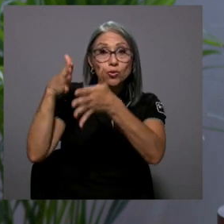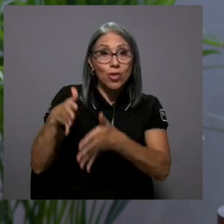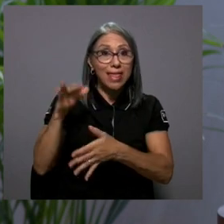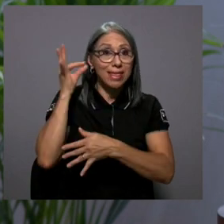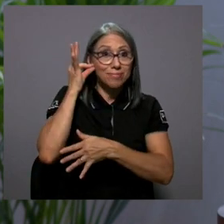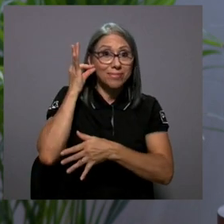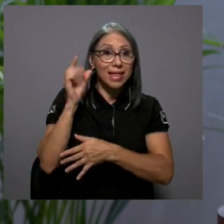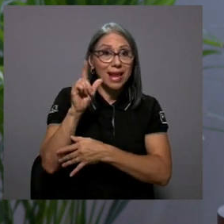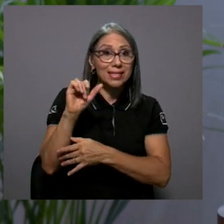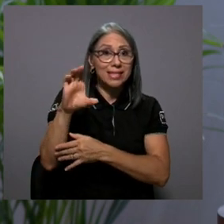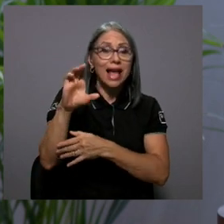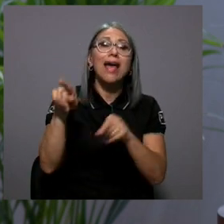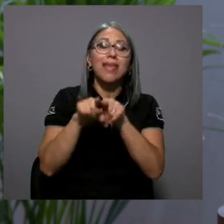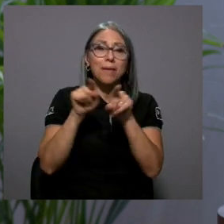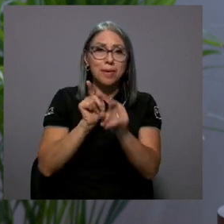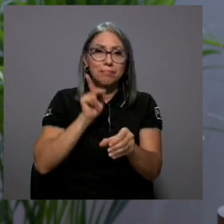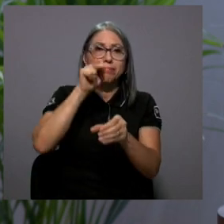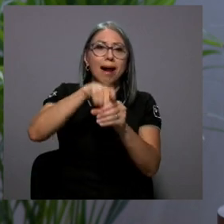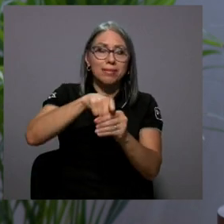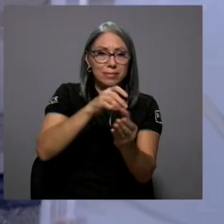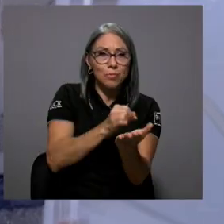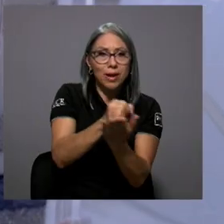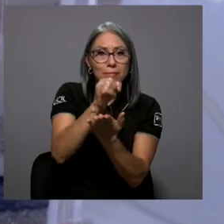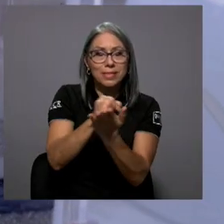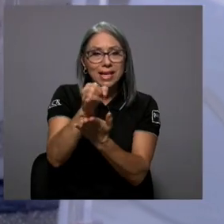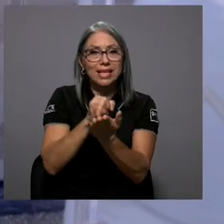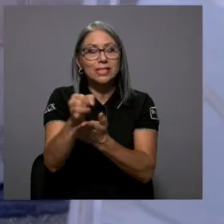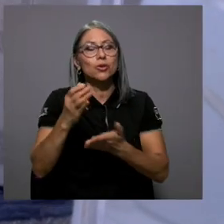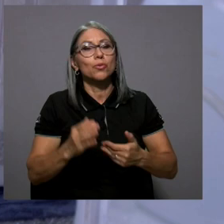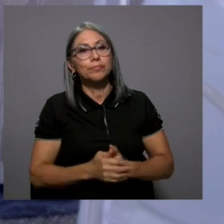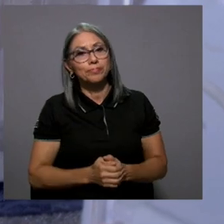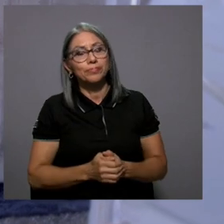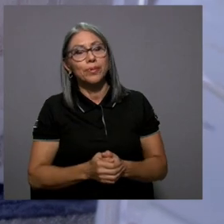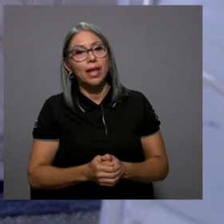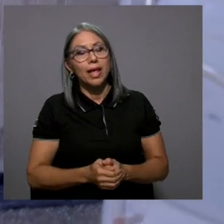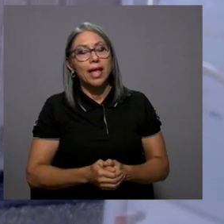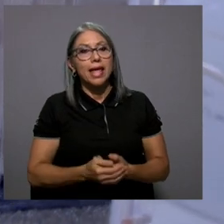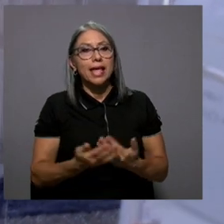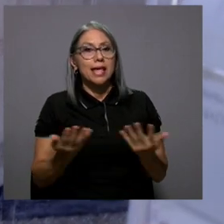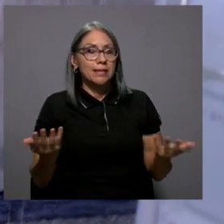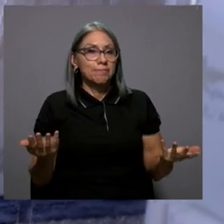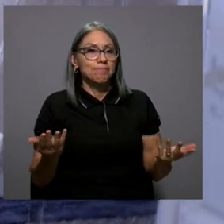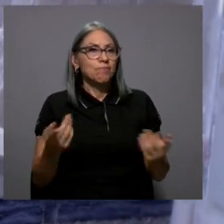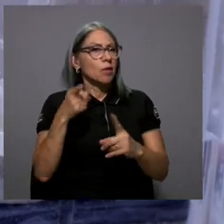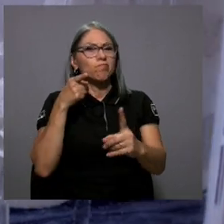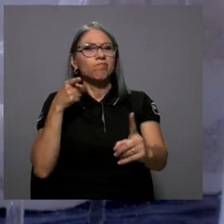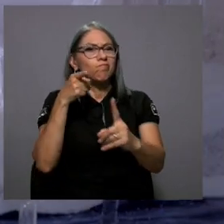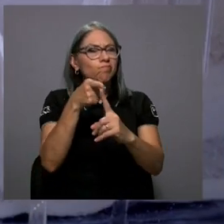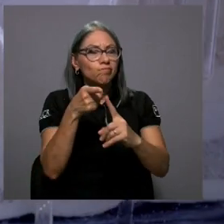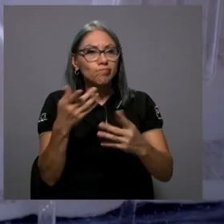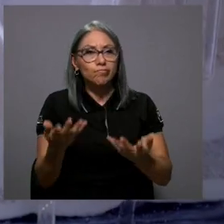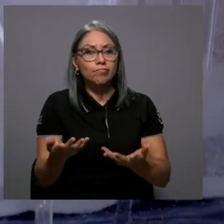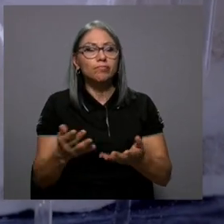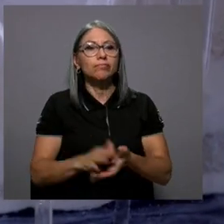de licenciatura también que participó en la investigación. Y el objetivo